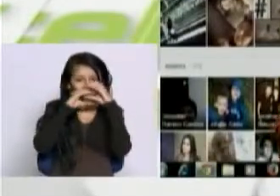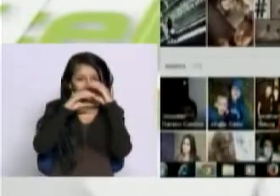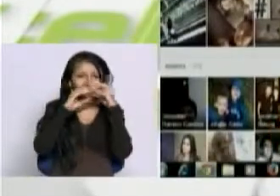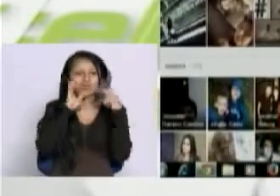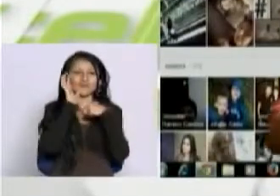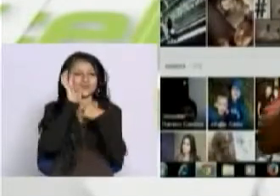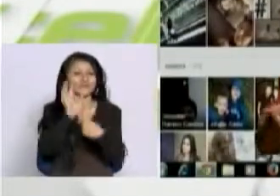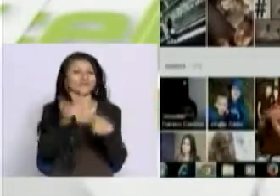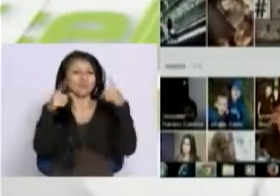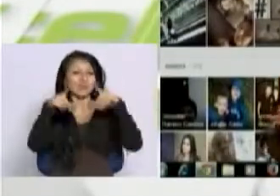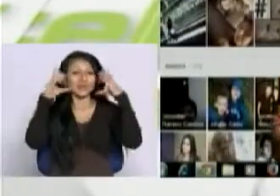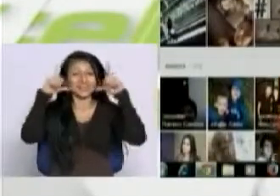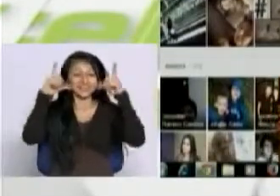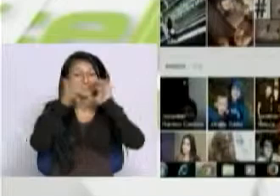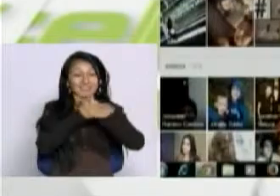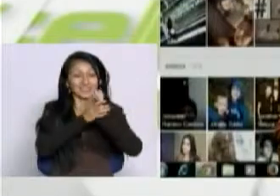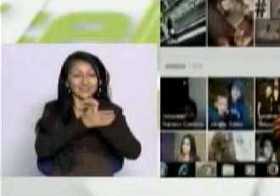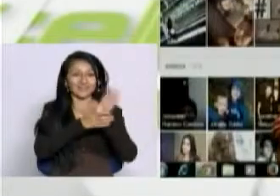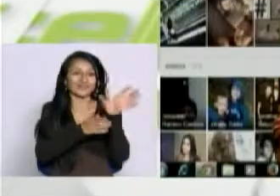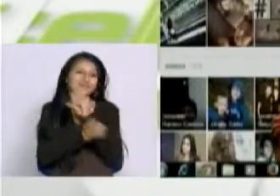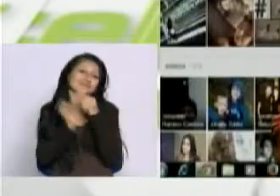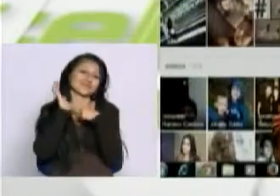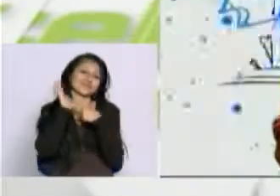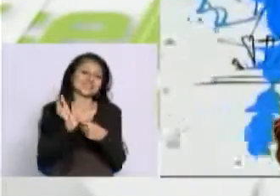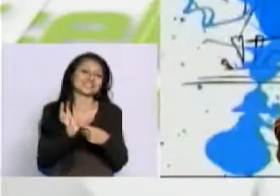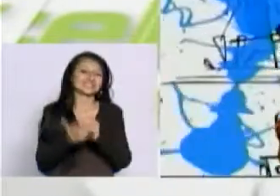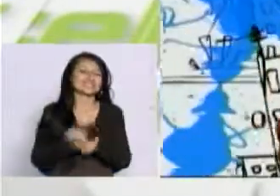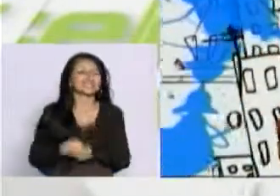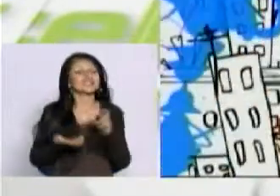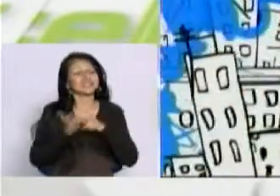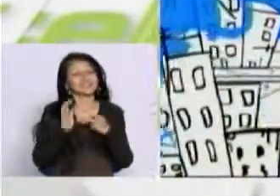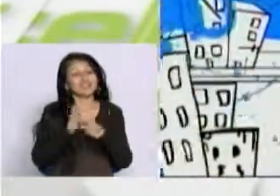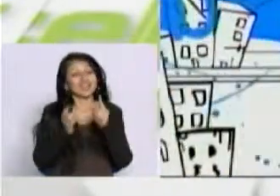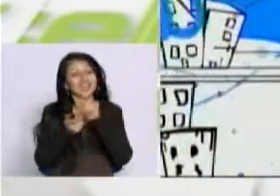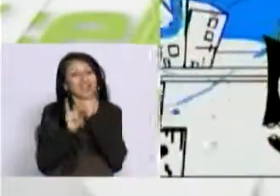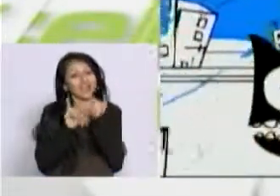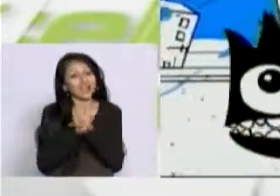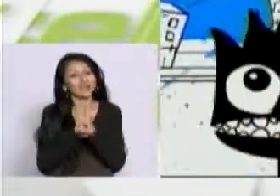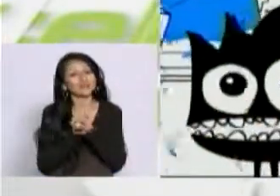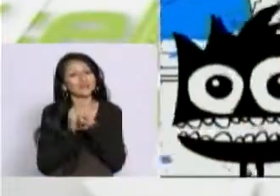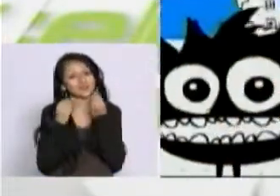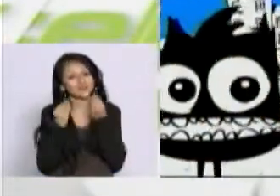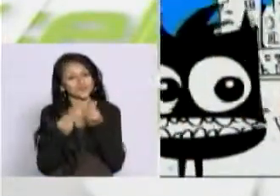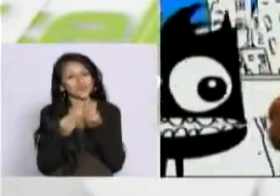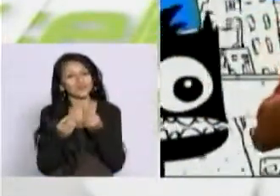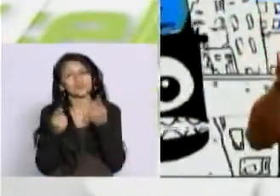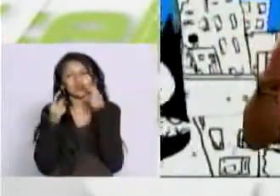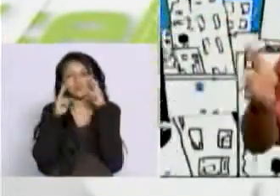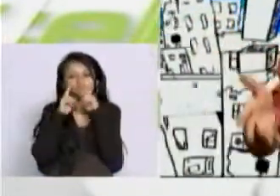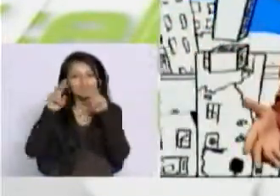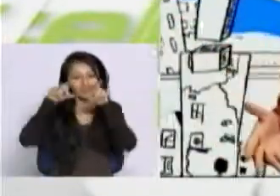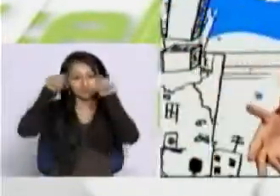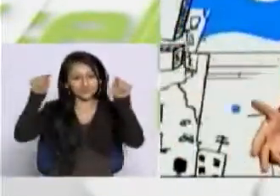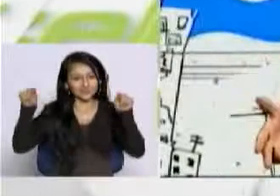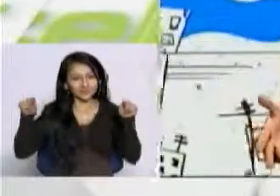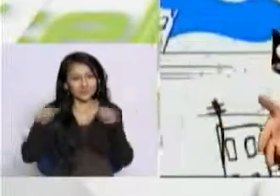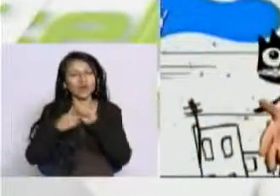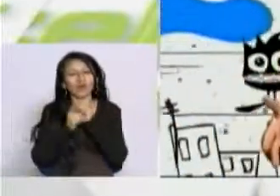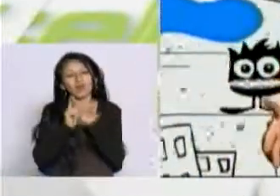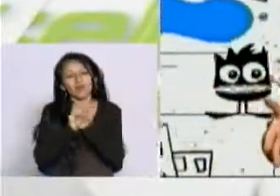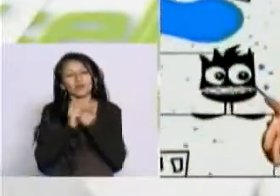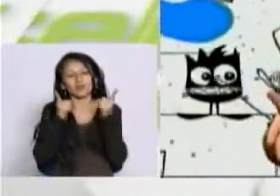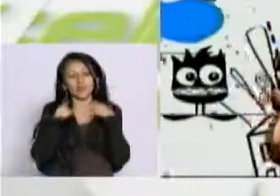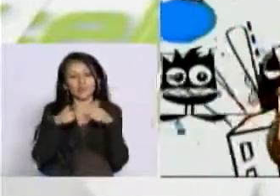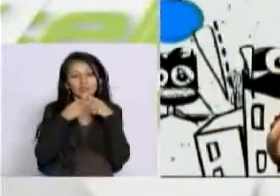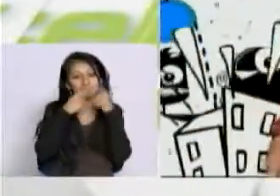reporteros digitales por todo el Eje Cafetero. O sea que los cambios van a ser tanto de set como de secciones